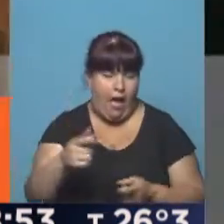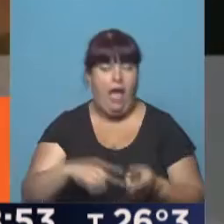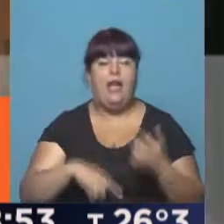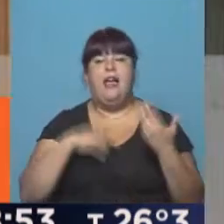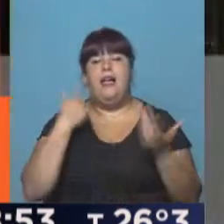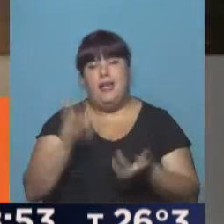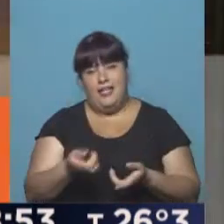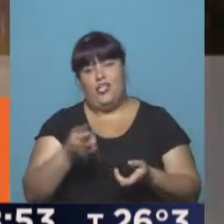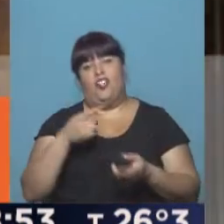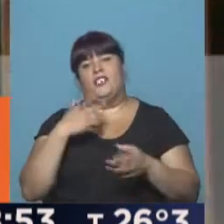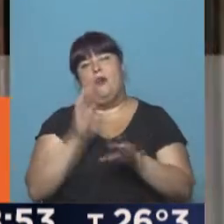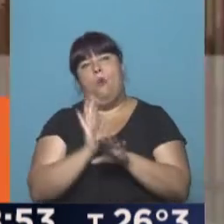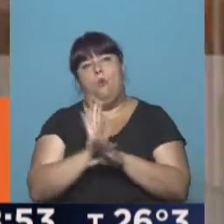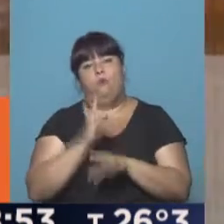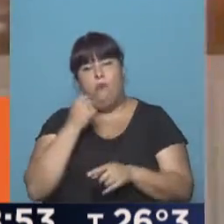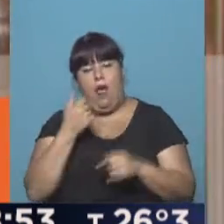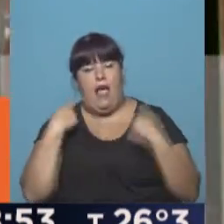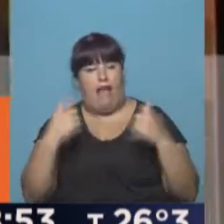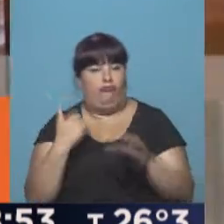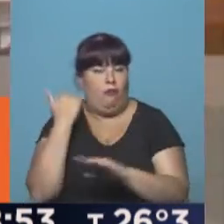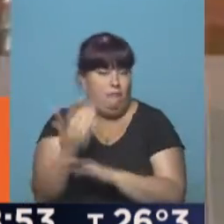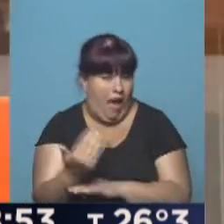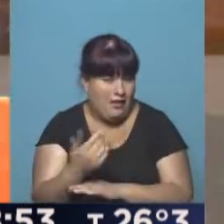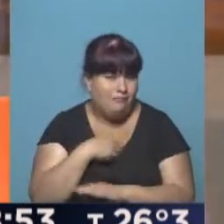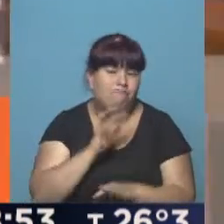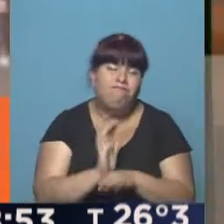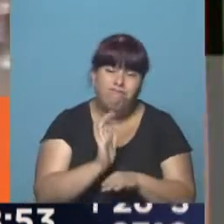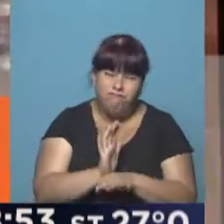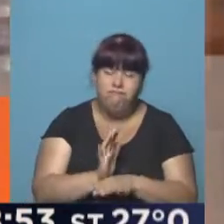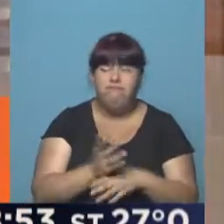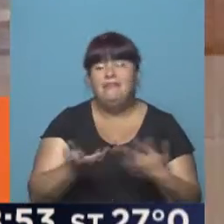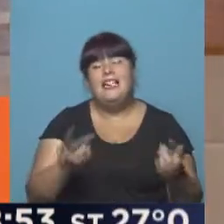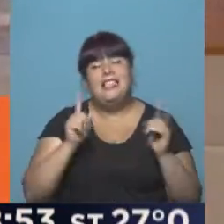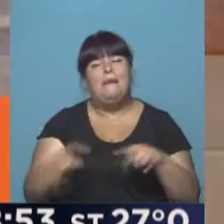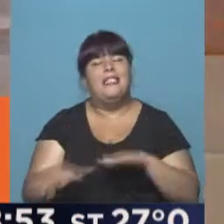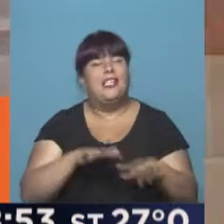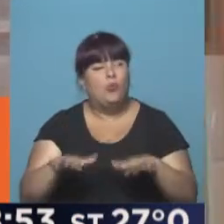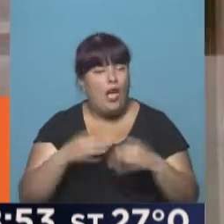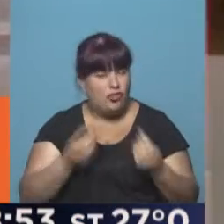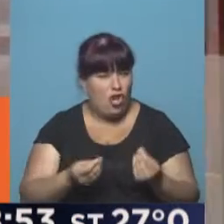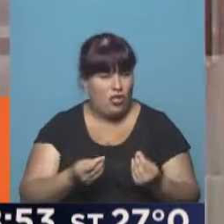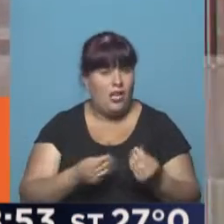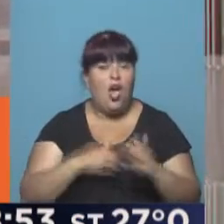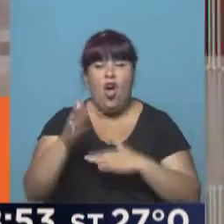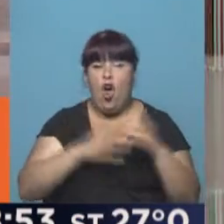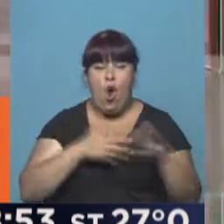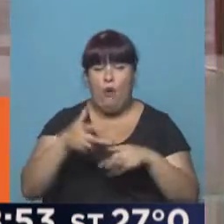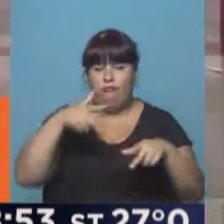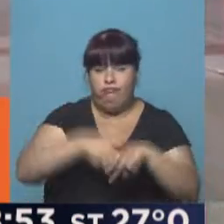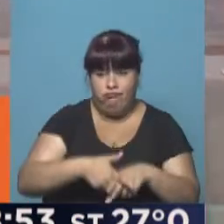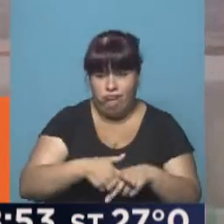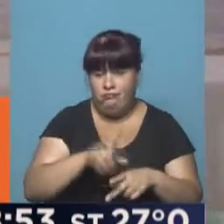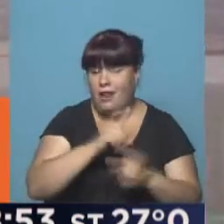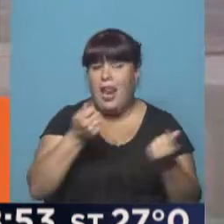cual llevaba a una suerte de sobrecostos, casi le diríamos, y en definitiva una situación en la cual las obras no se realizaban,